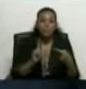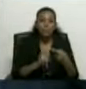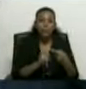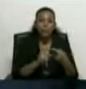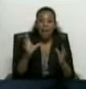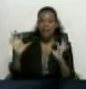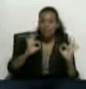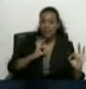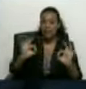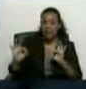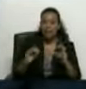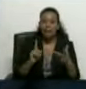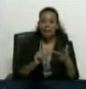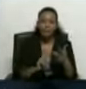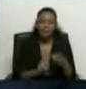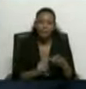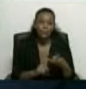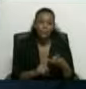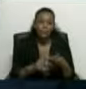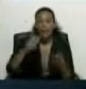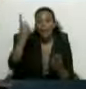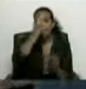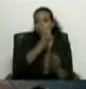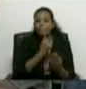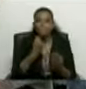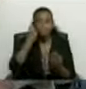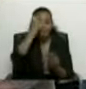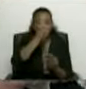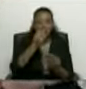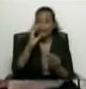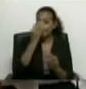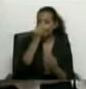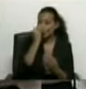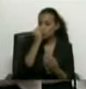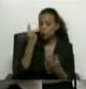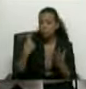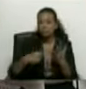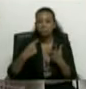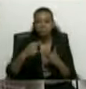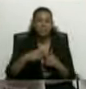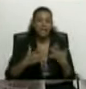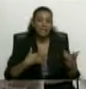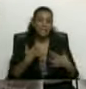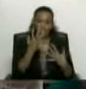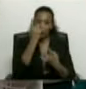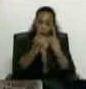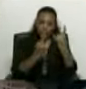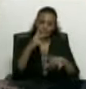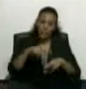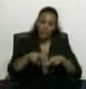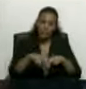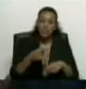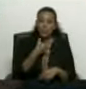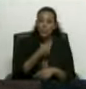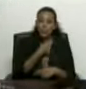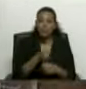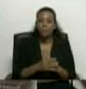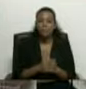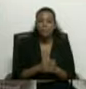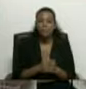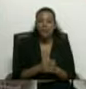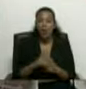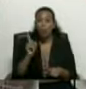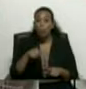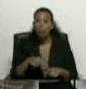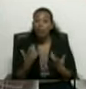obras teatrales y pintacaritas, payasos, entre otras atracciones. Asimismo, cuando